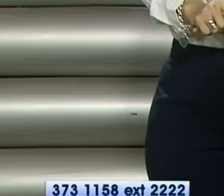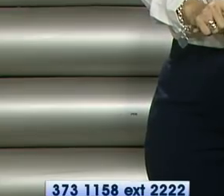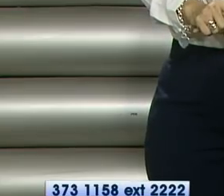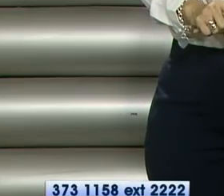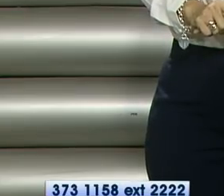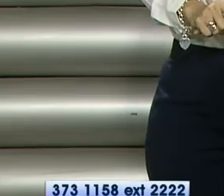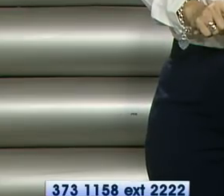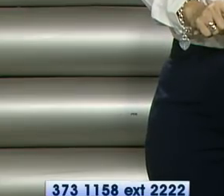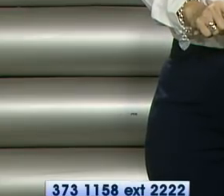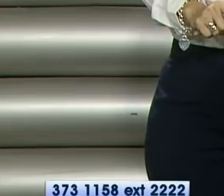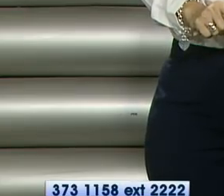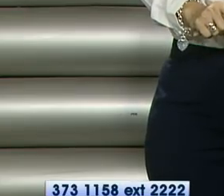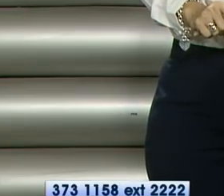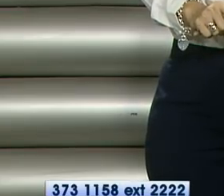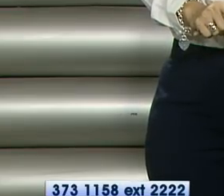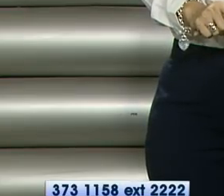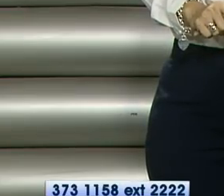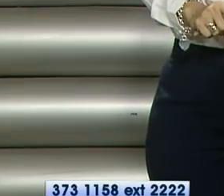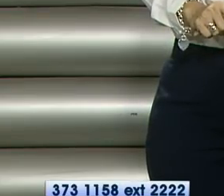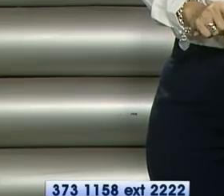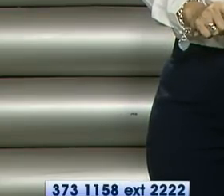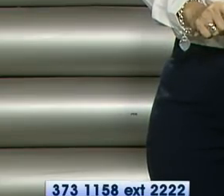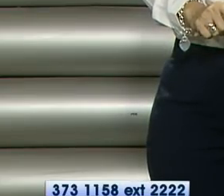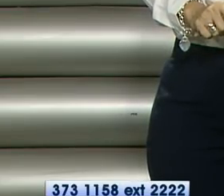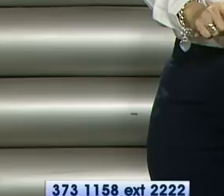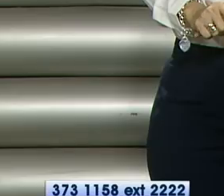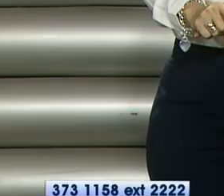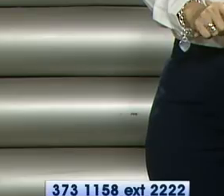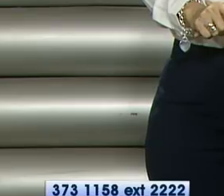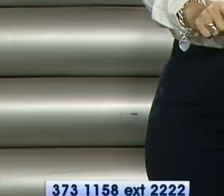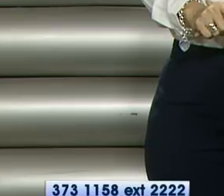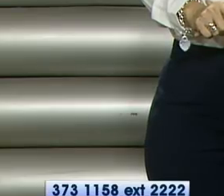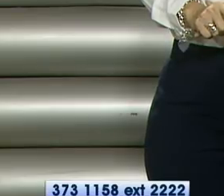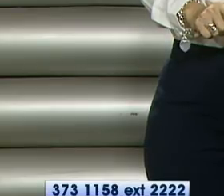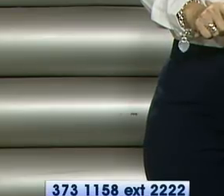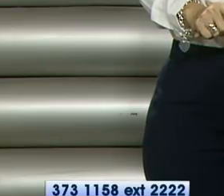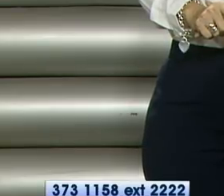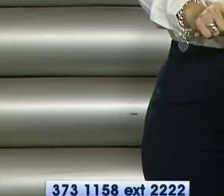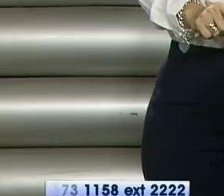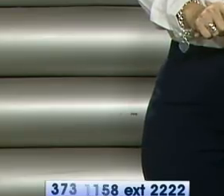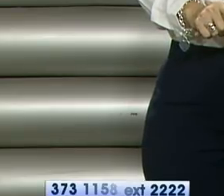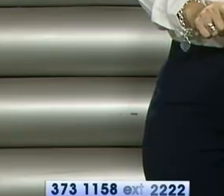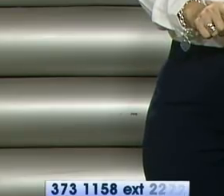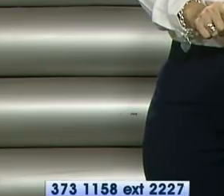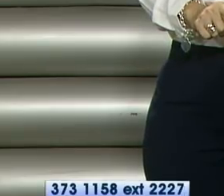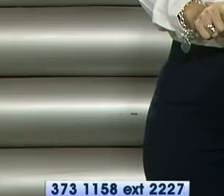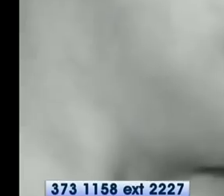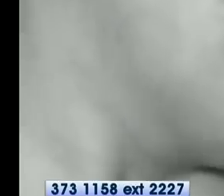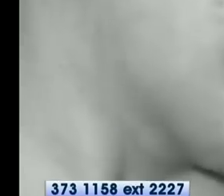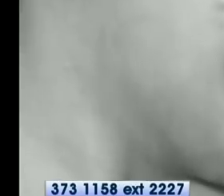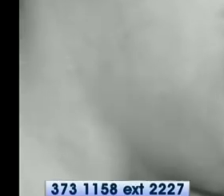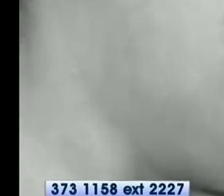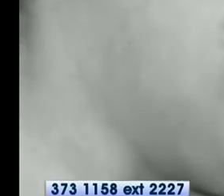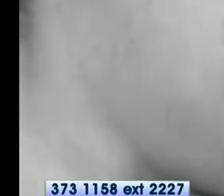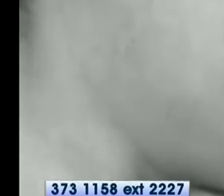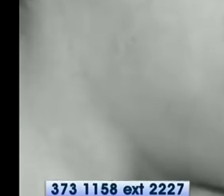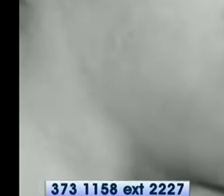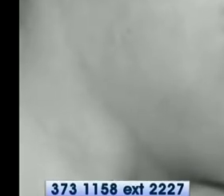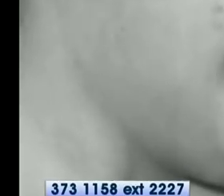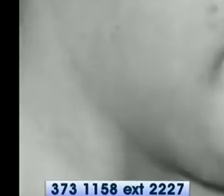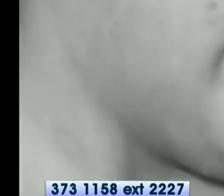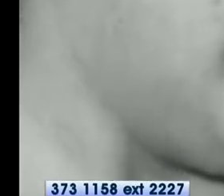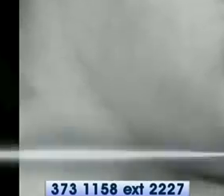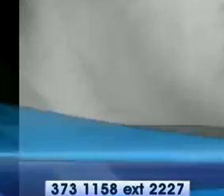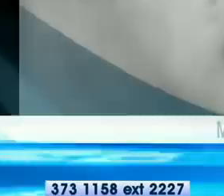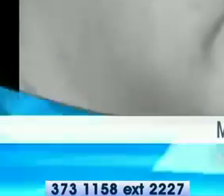la asistencia de las autoridades del Ministerio de Salud para que le brinden un tratamiento integral. Yo quería un hijo de